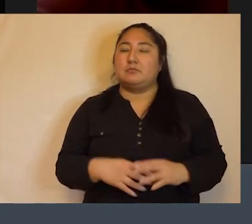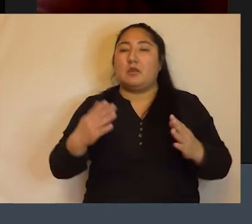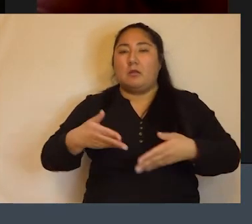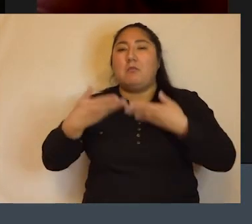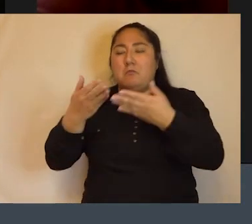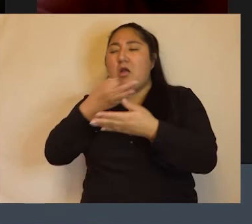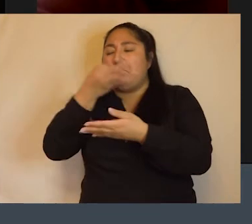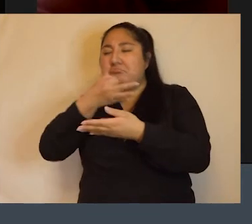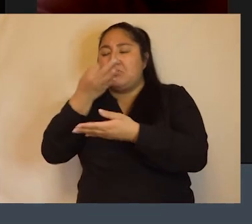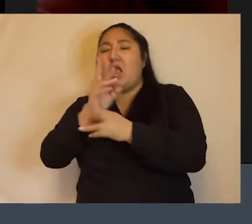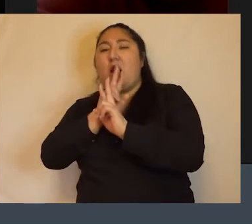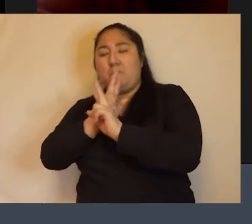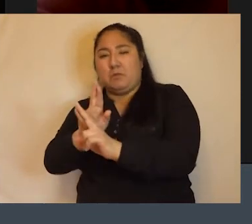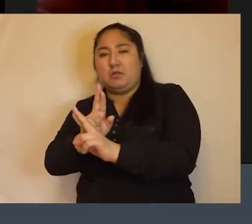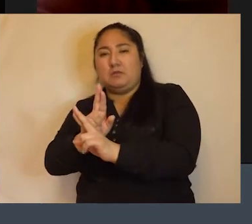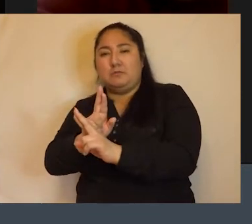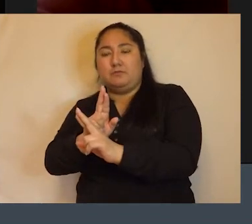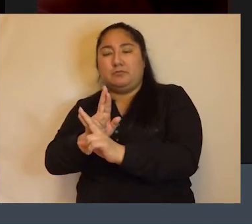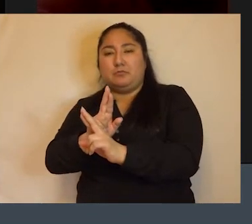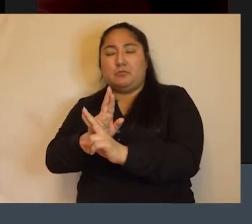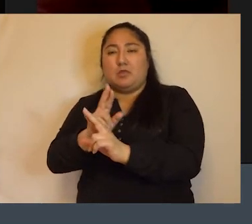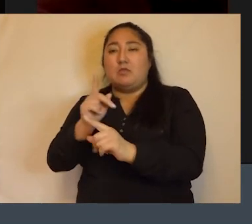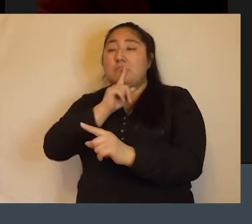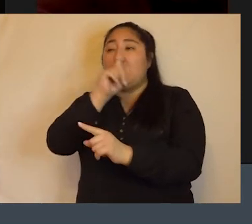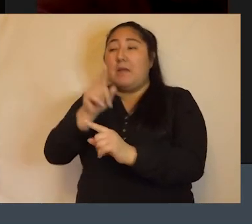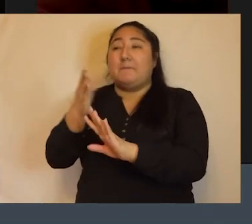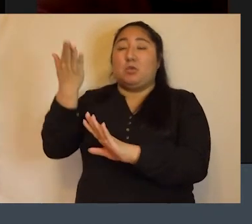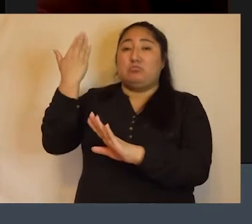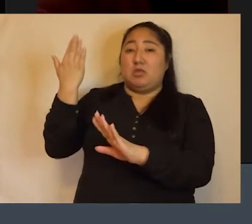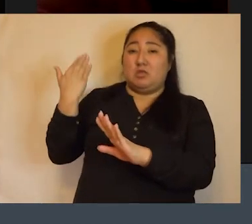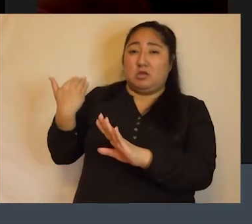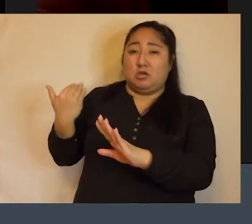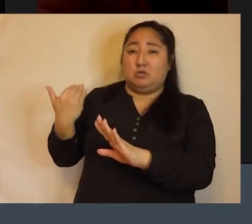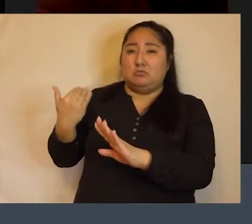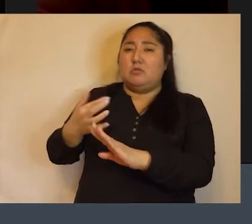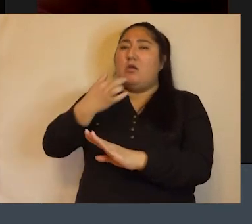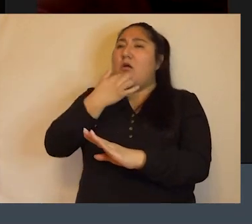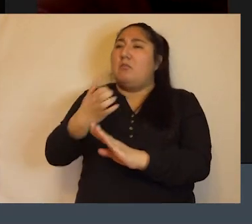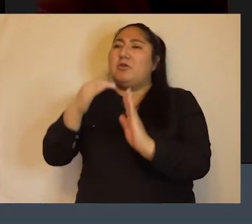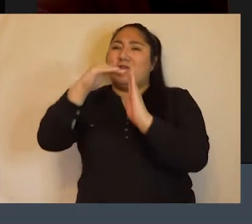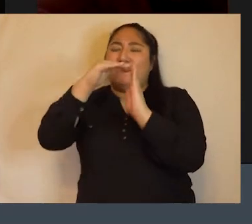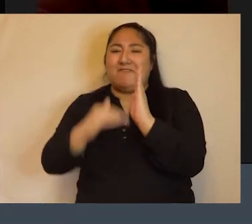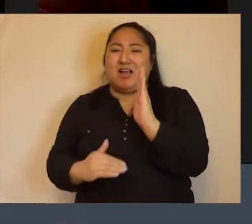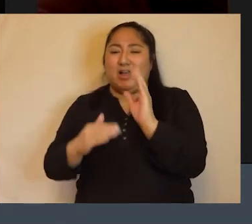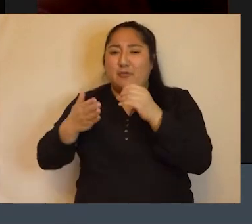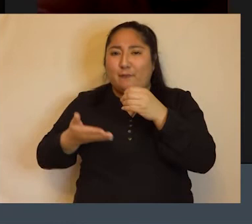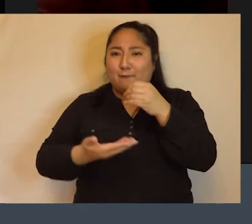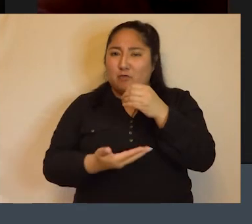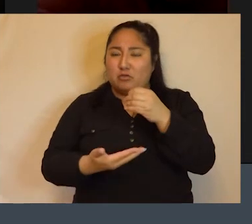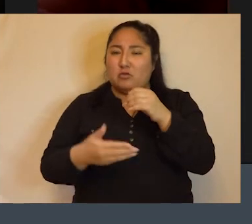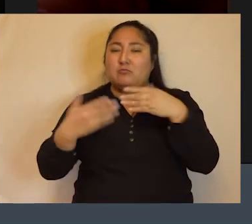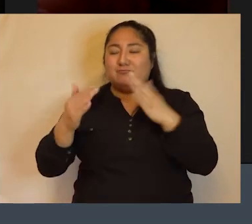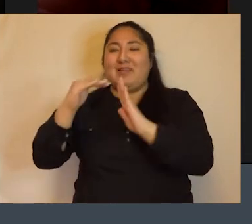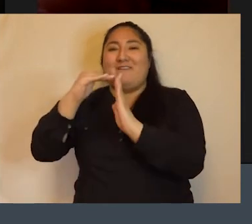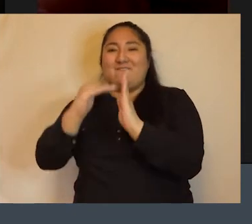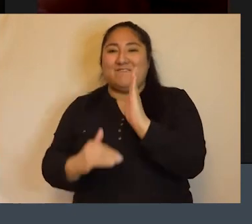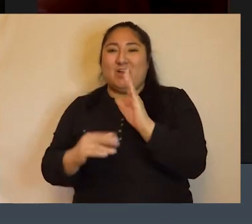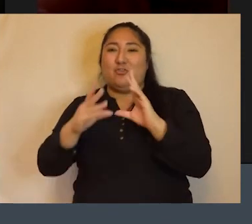como para redondear la respuesta de la pregunta anterior, era ¿por qué habían bajado los